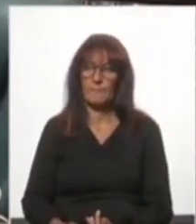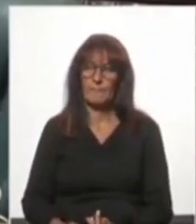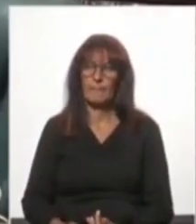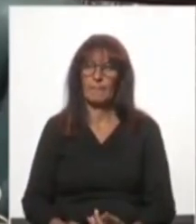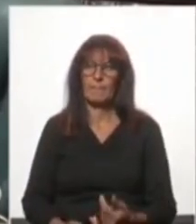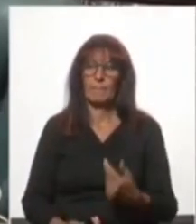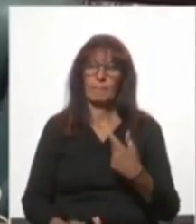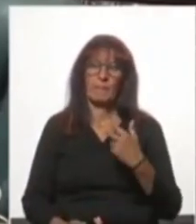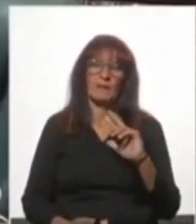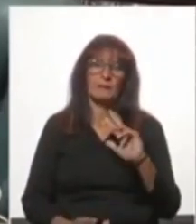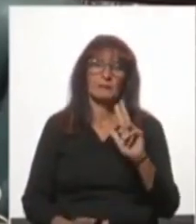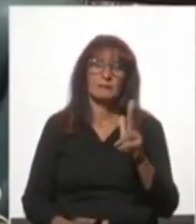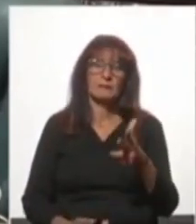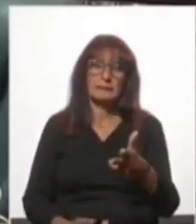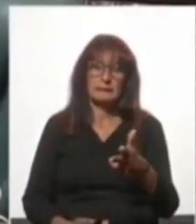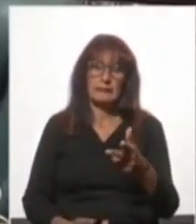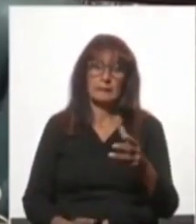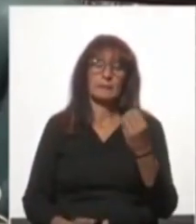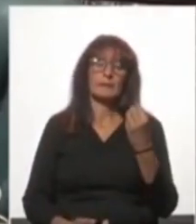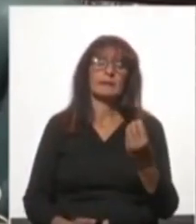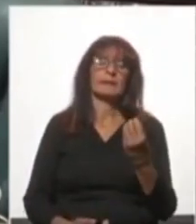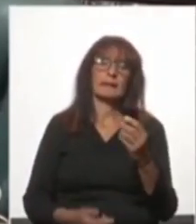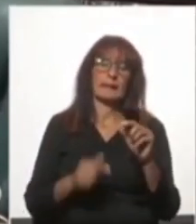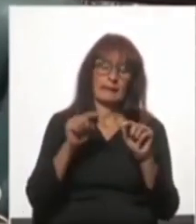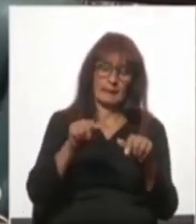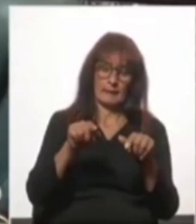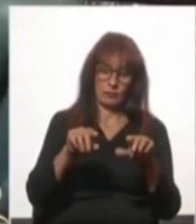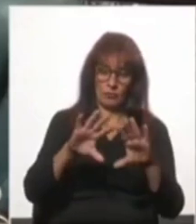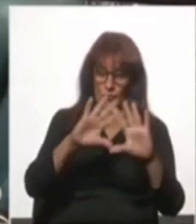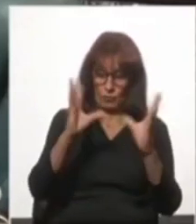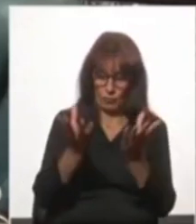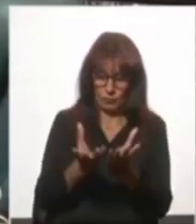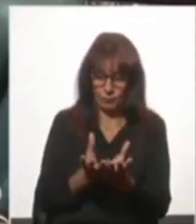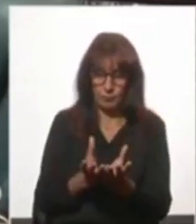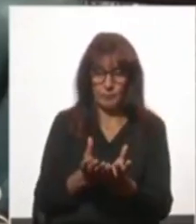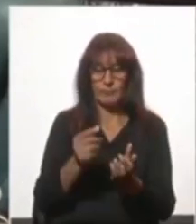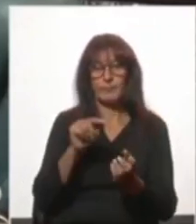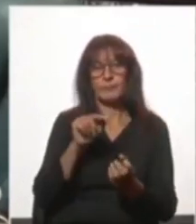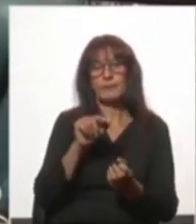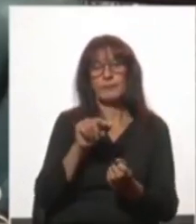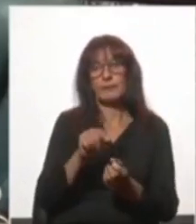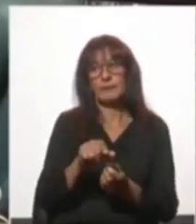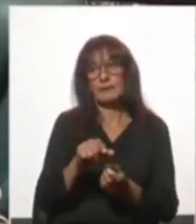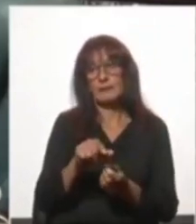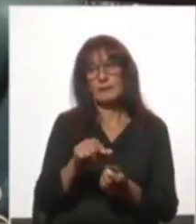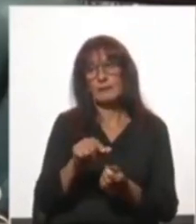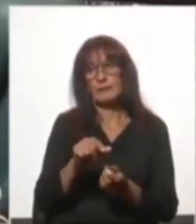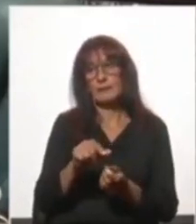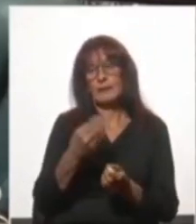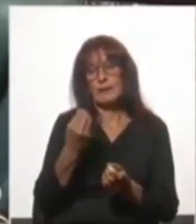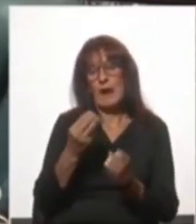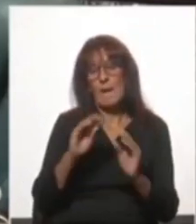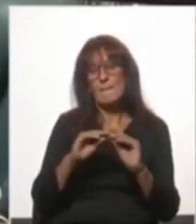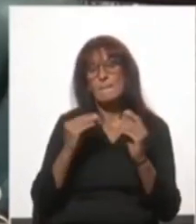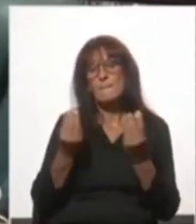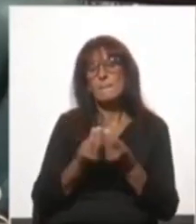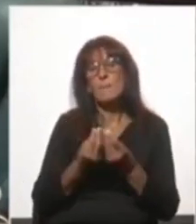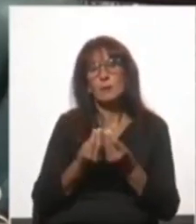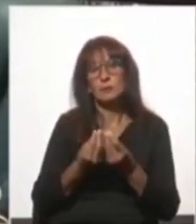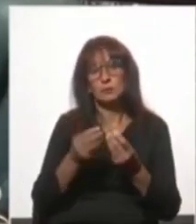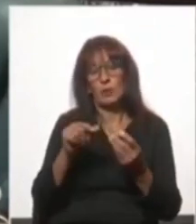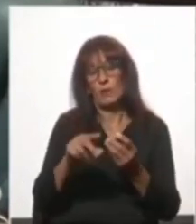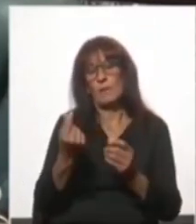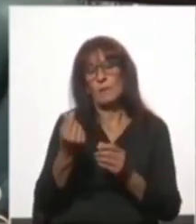Decíamos que entonces esa inconsistencia de los montos presupuestales con